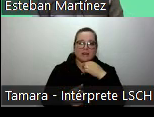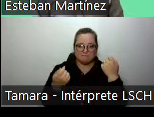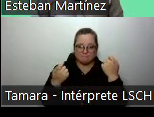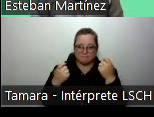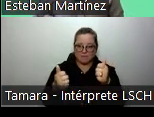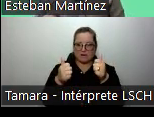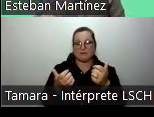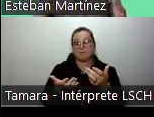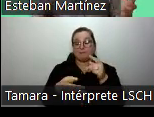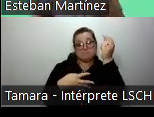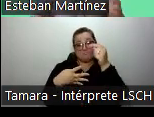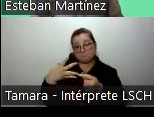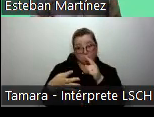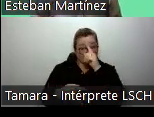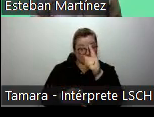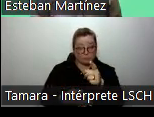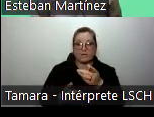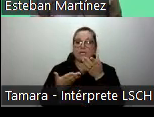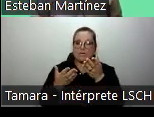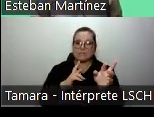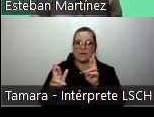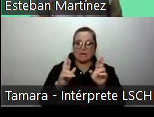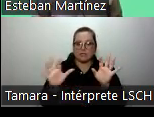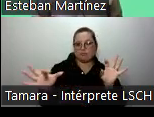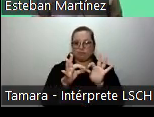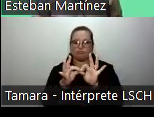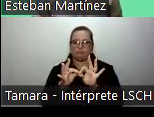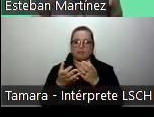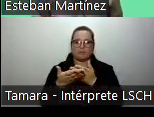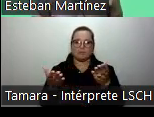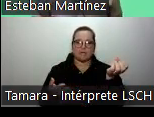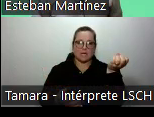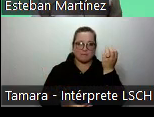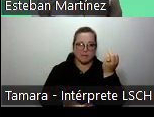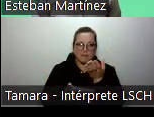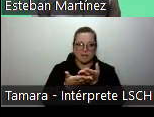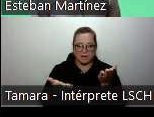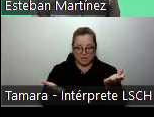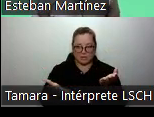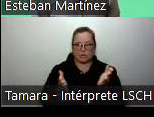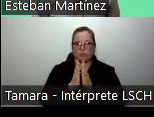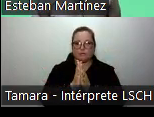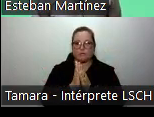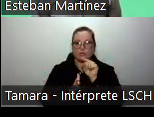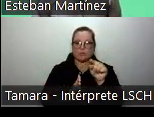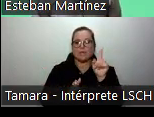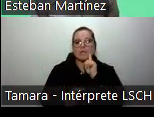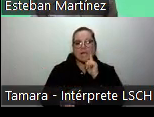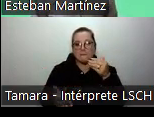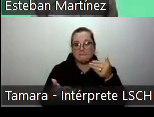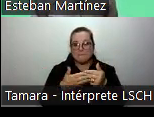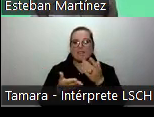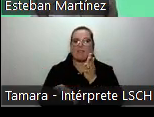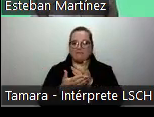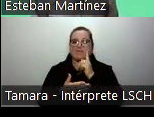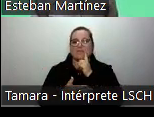hábitos ya entonces así es como se relaciona todo así que aprendan esto chicos y chicas siempre que ustedes tengan metas tienen que tener un plan de acción el